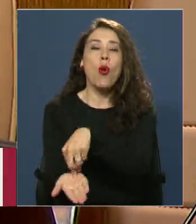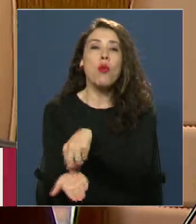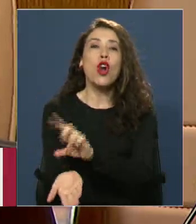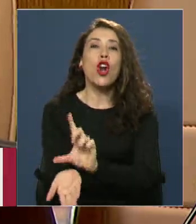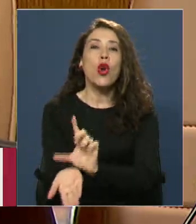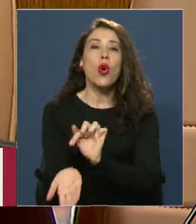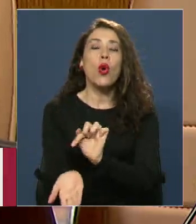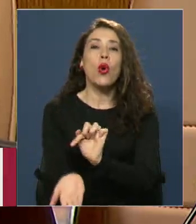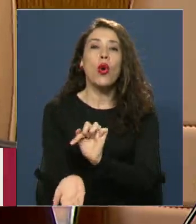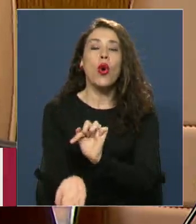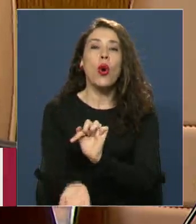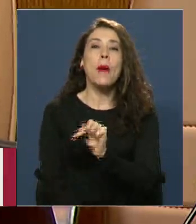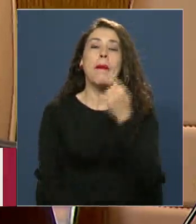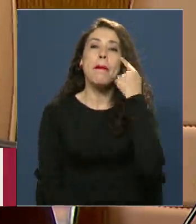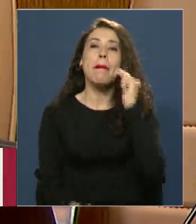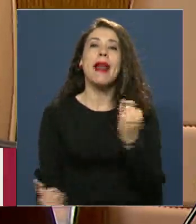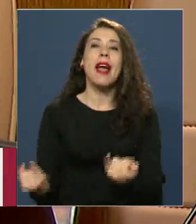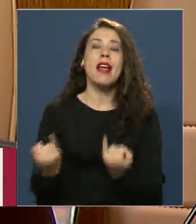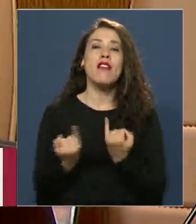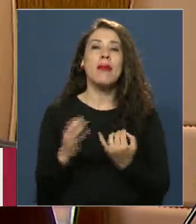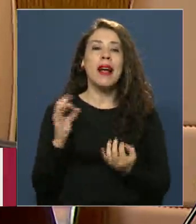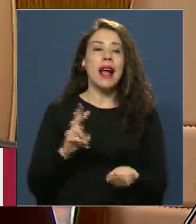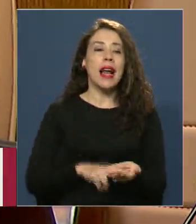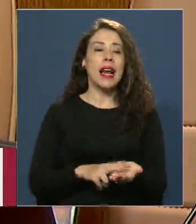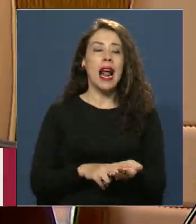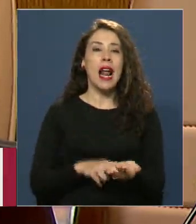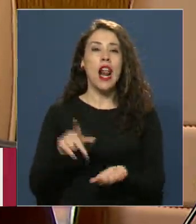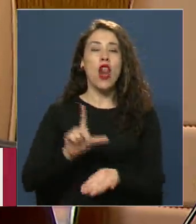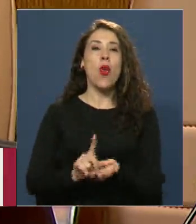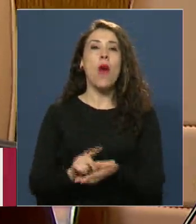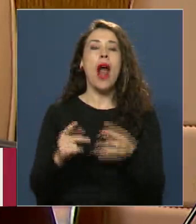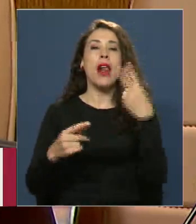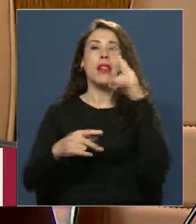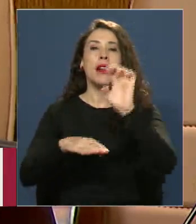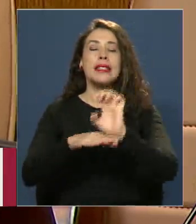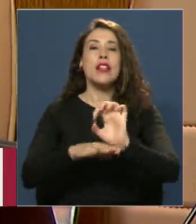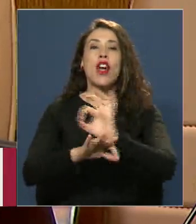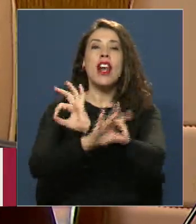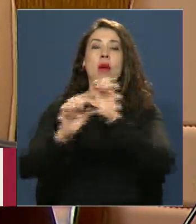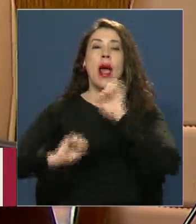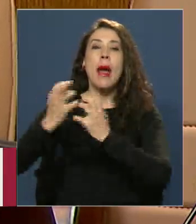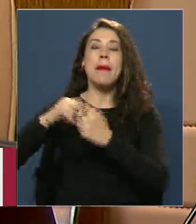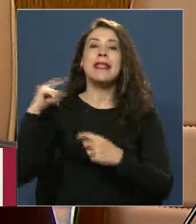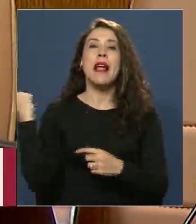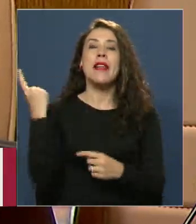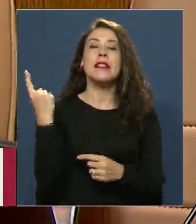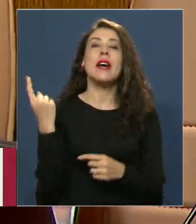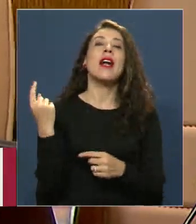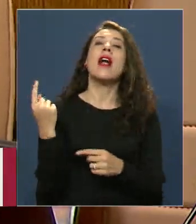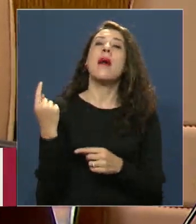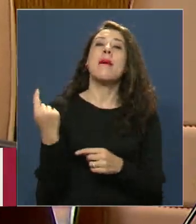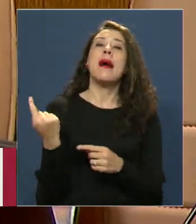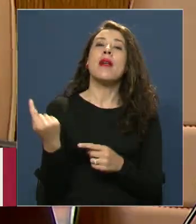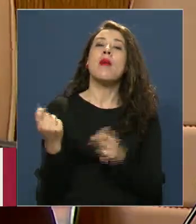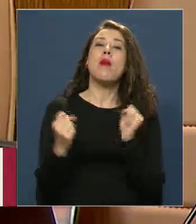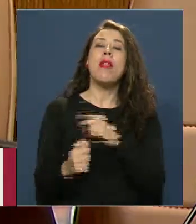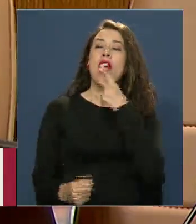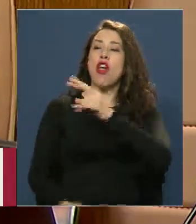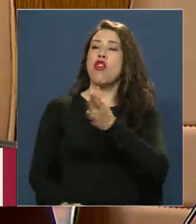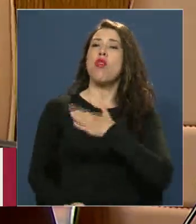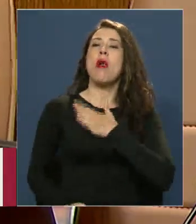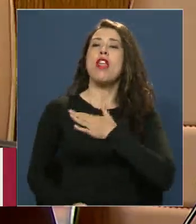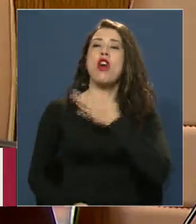sector en particular para dar cuenta de que efectivamente esos son terrenos fiscales que ningún particular se puede apropiar de manera indebida como al